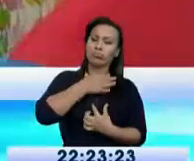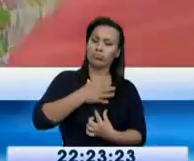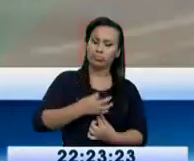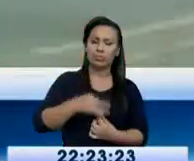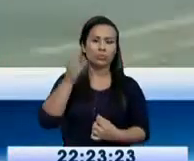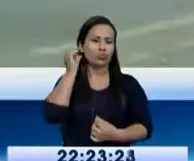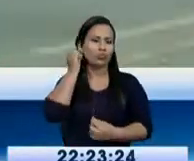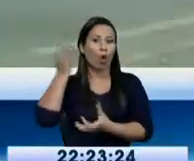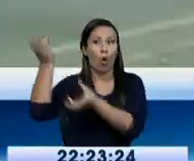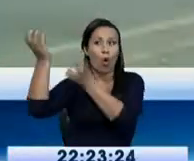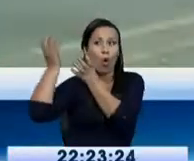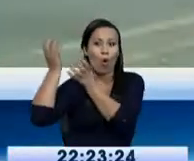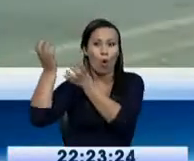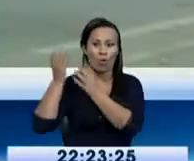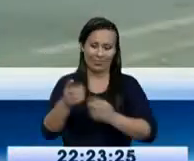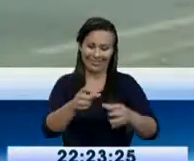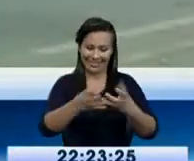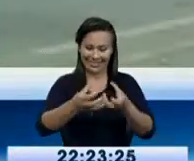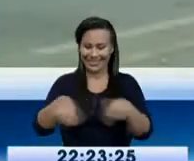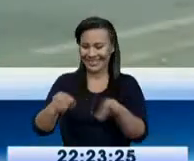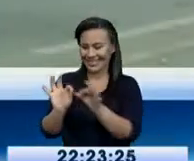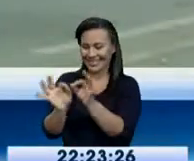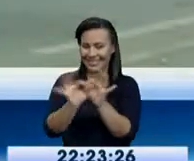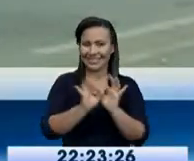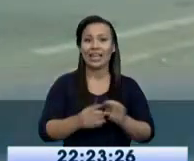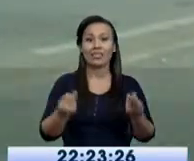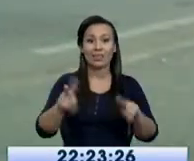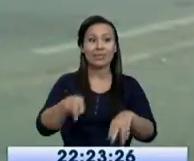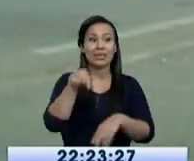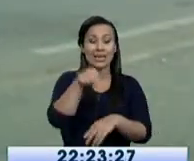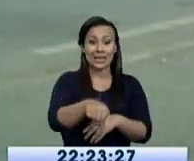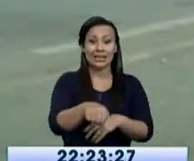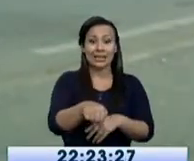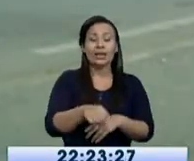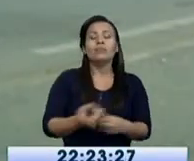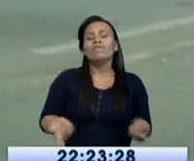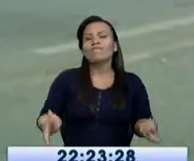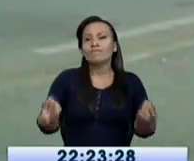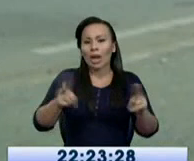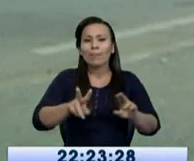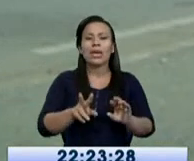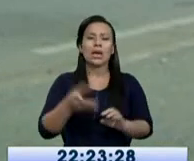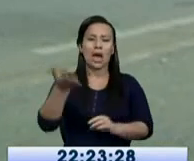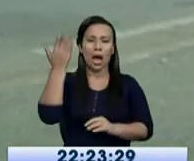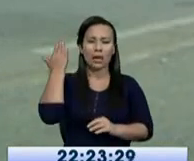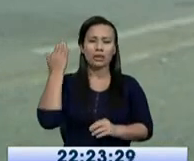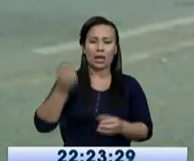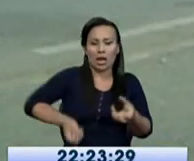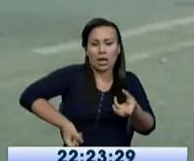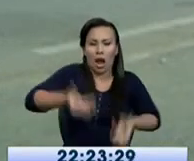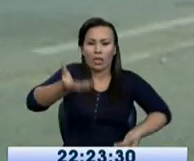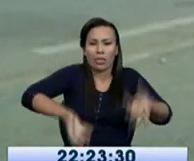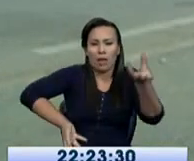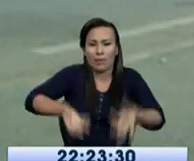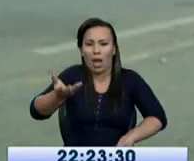coco. Junto con el de Carnaval y Semana Santa, el feriado de los fieles difuntos es uno de los más esperados aquí en